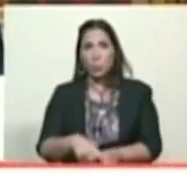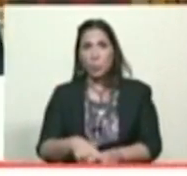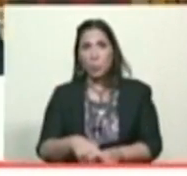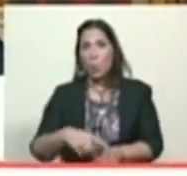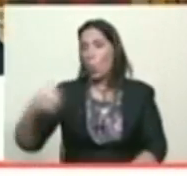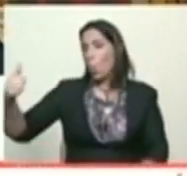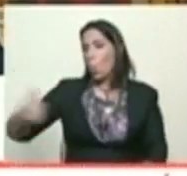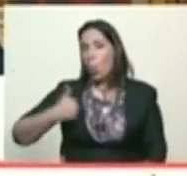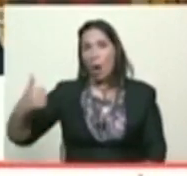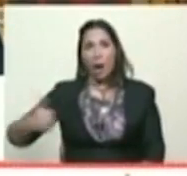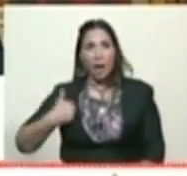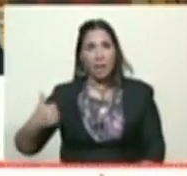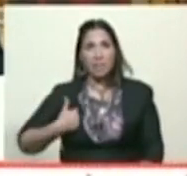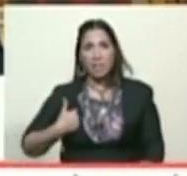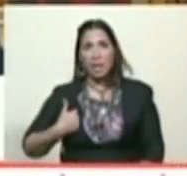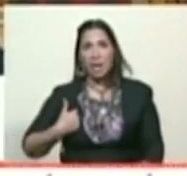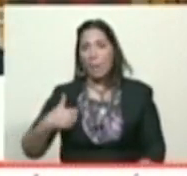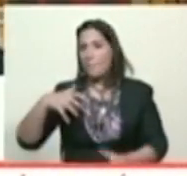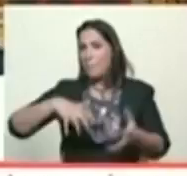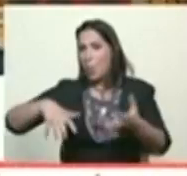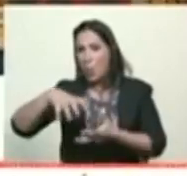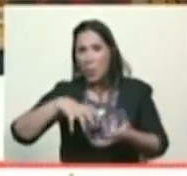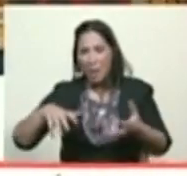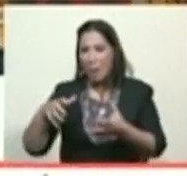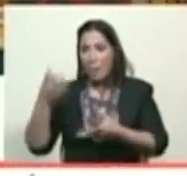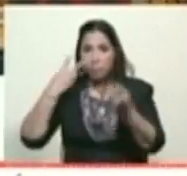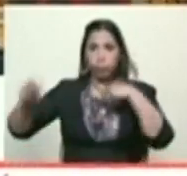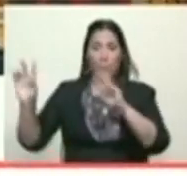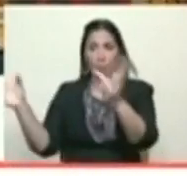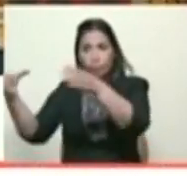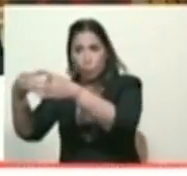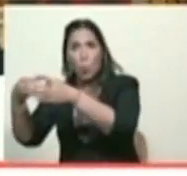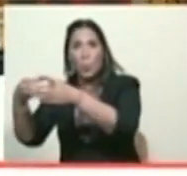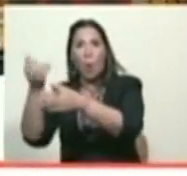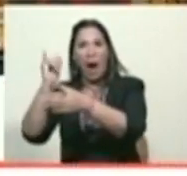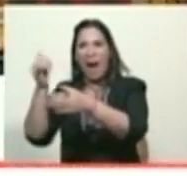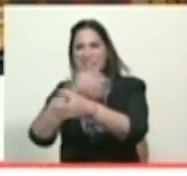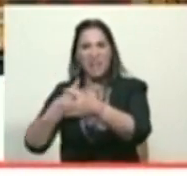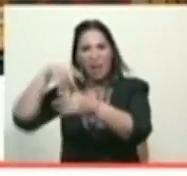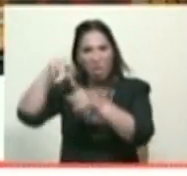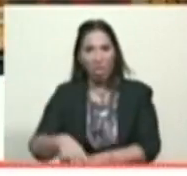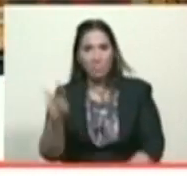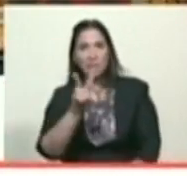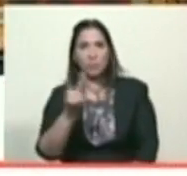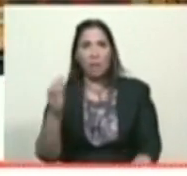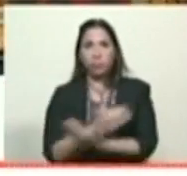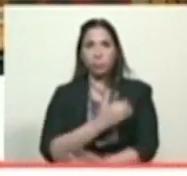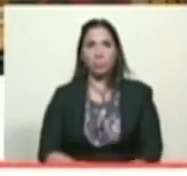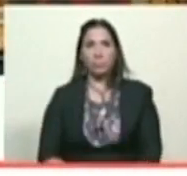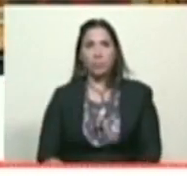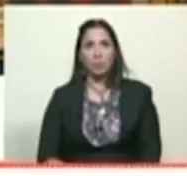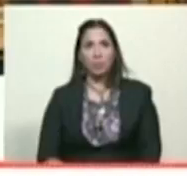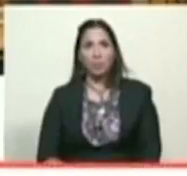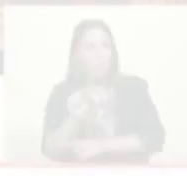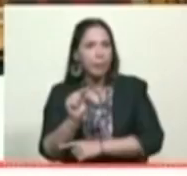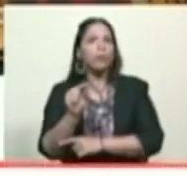cualquier quinta columna de traidores y traidoras que pretenda violentar la vida interna de Venezuela, llámese como